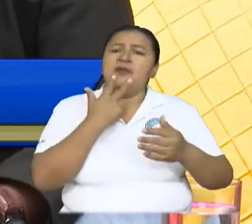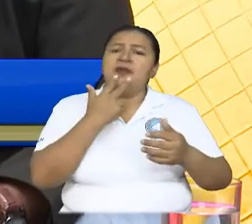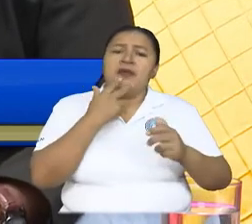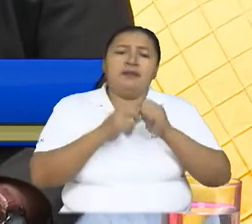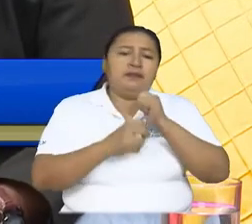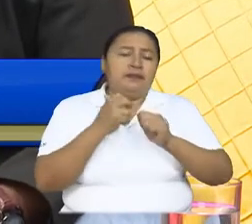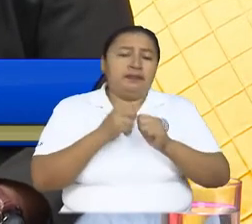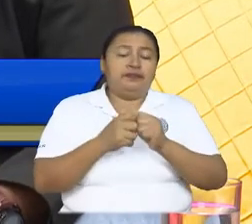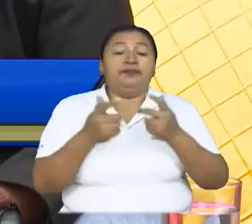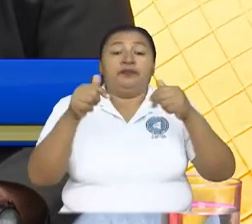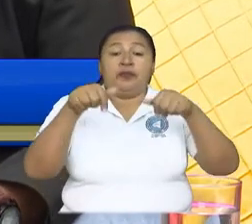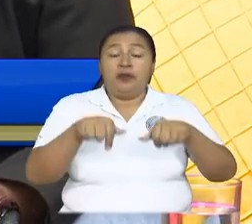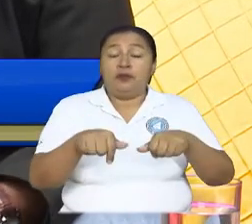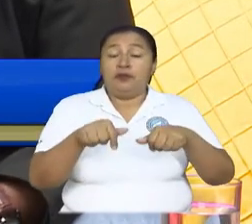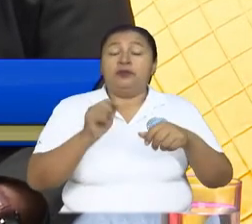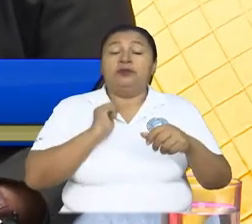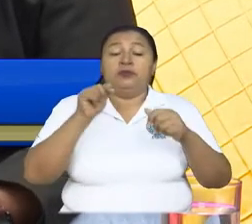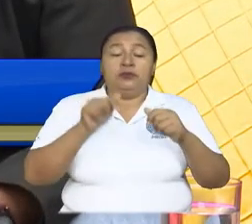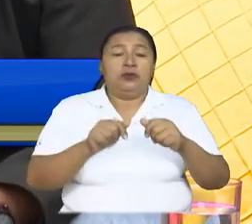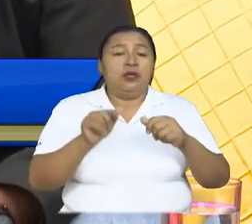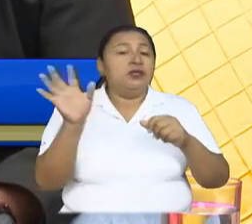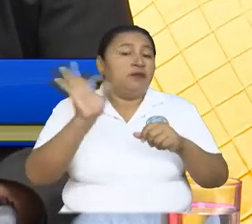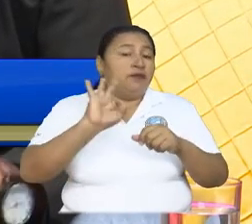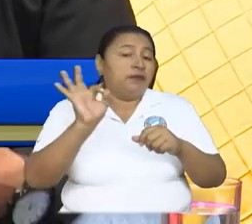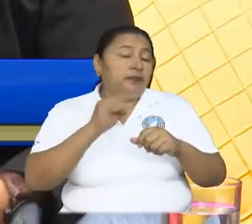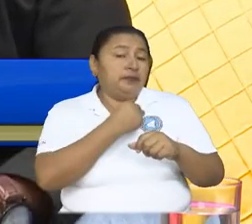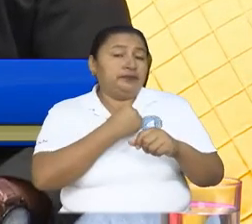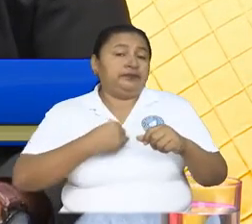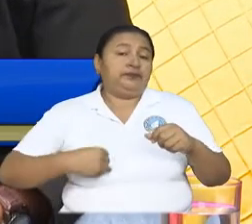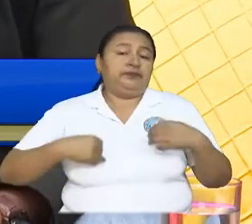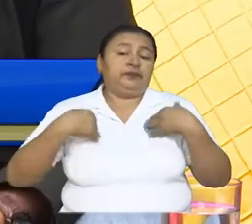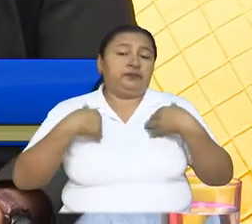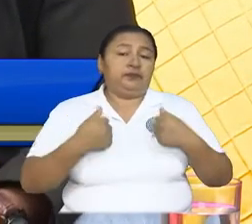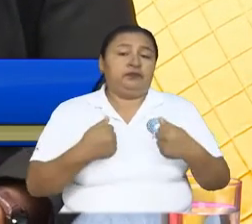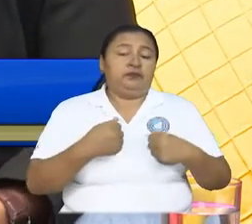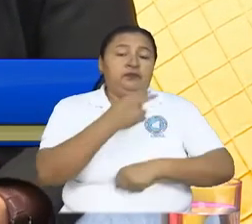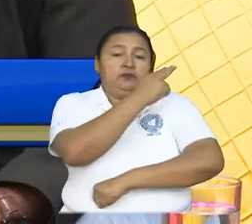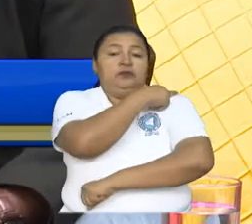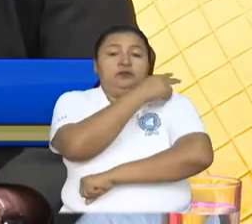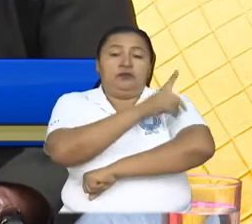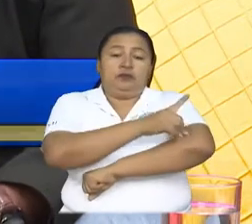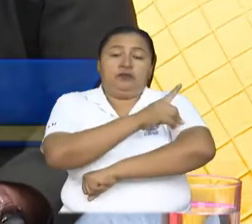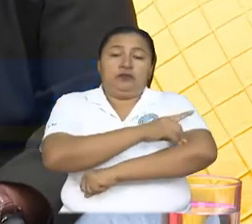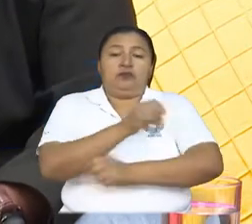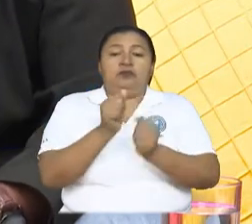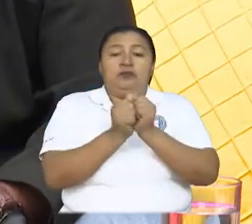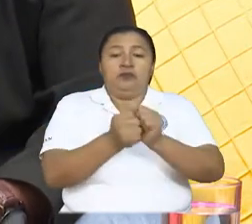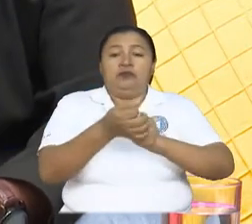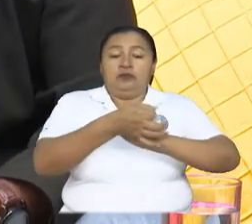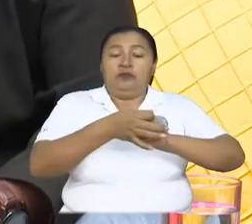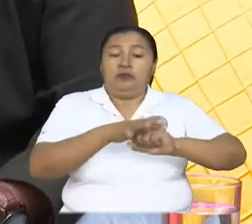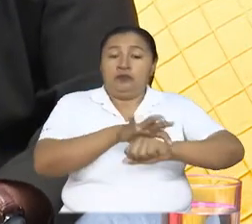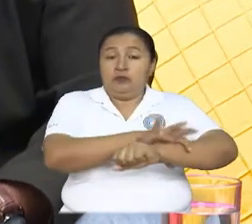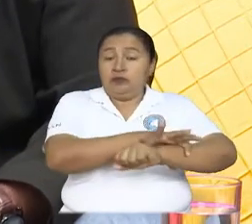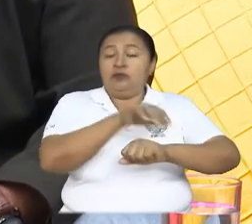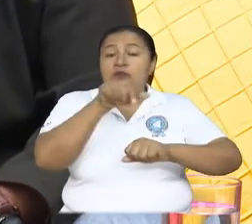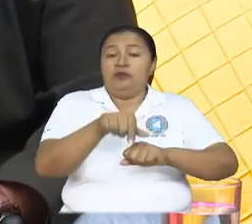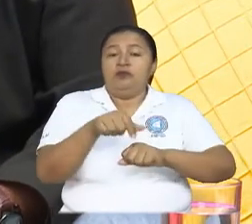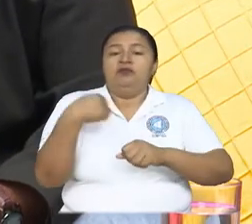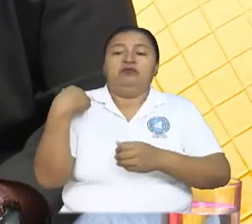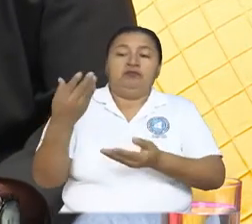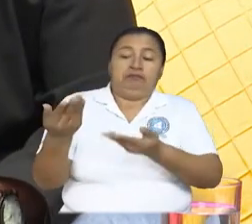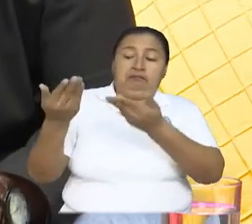sentido el ministerio de salud el comandante daniel y la compañera rosario nos ha dado la misión para